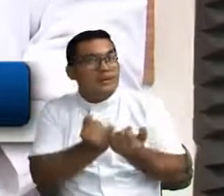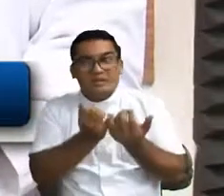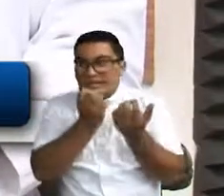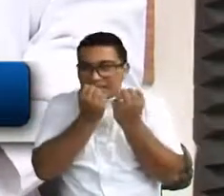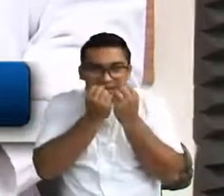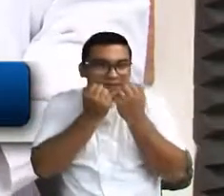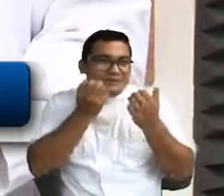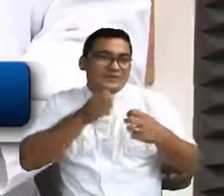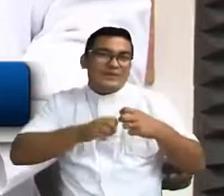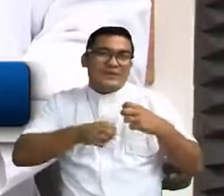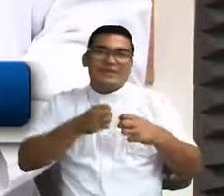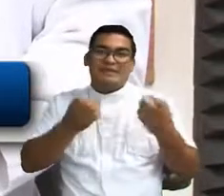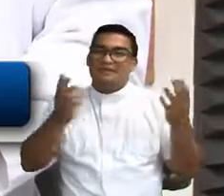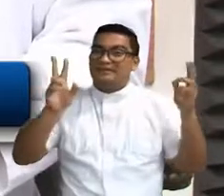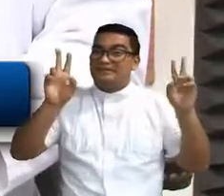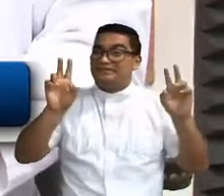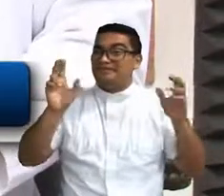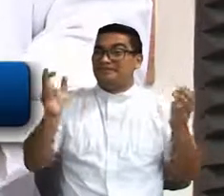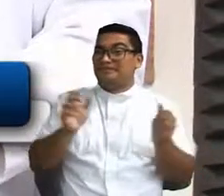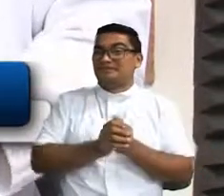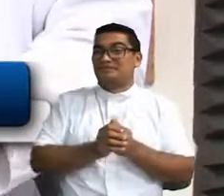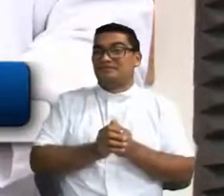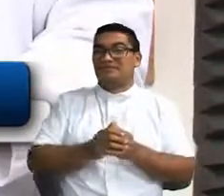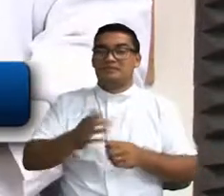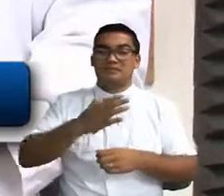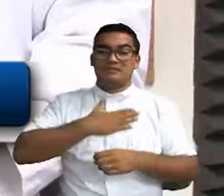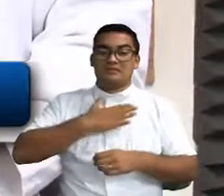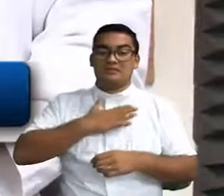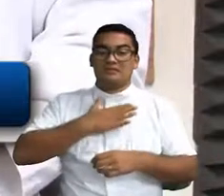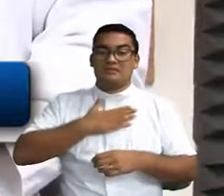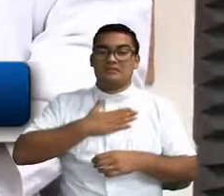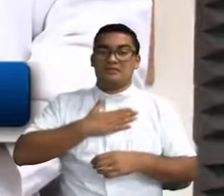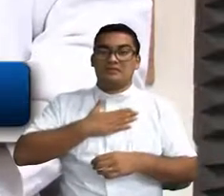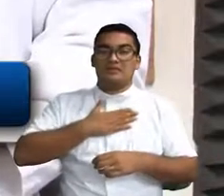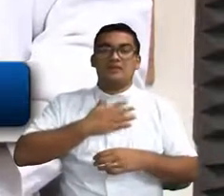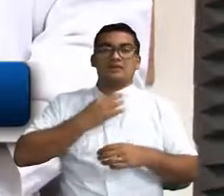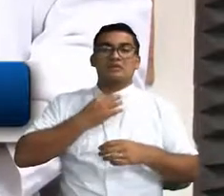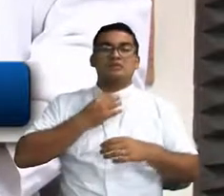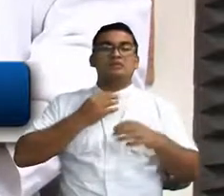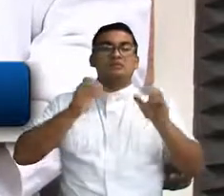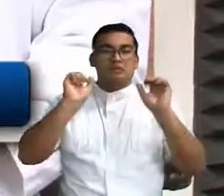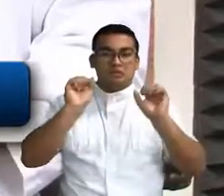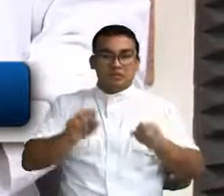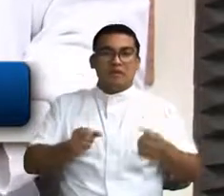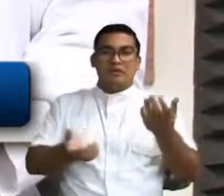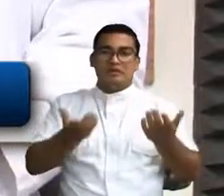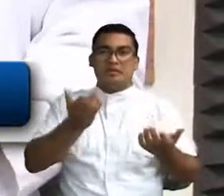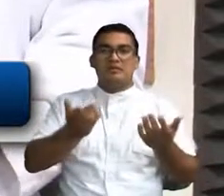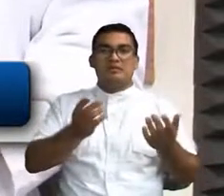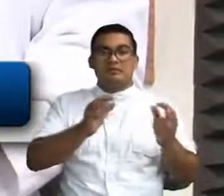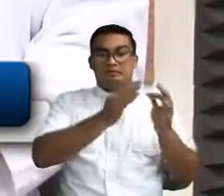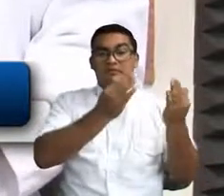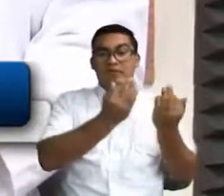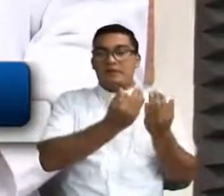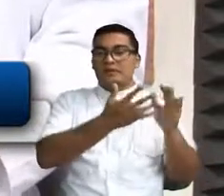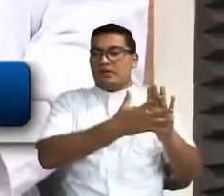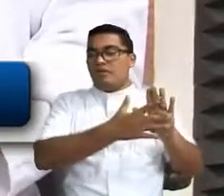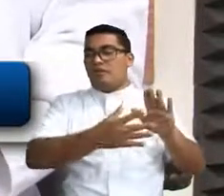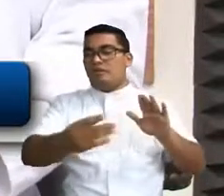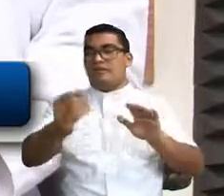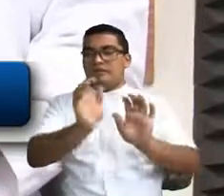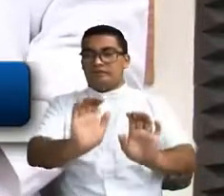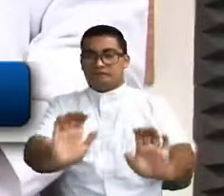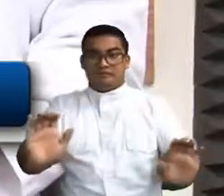problema relacionado. Entonces, para mí, a nivel personal, sí puede ser generacional este uh-huh. tipo de situaciones de